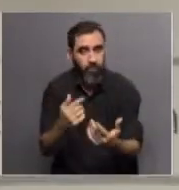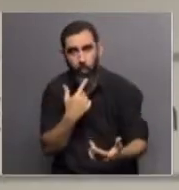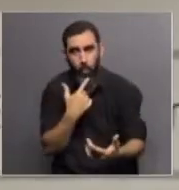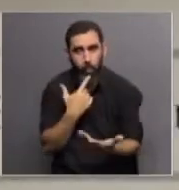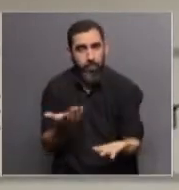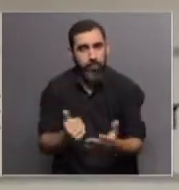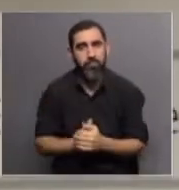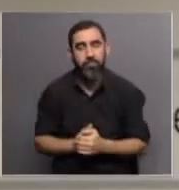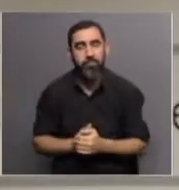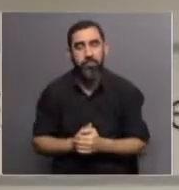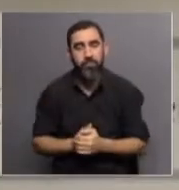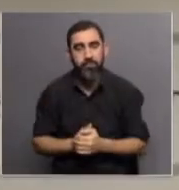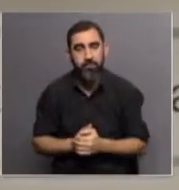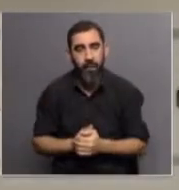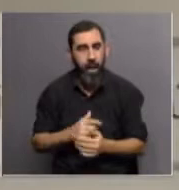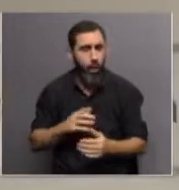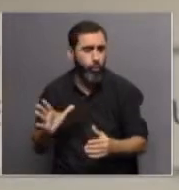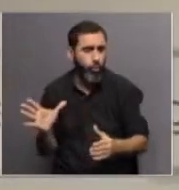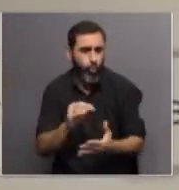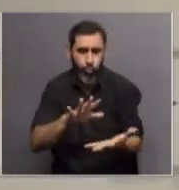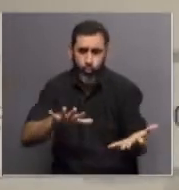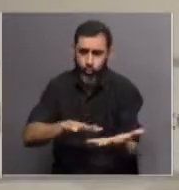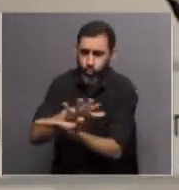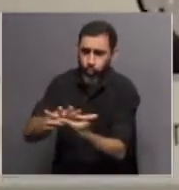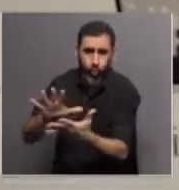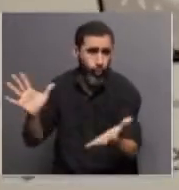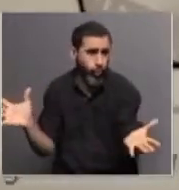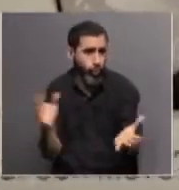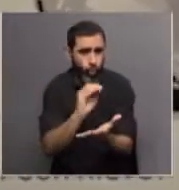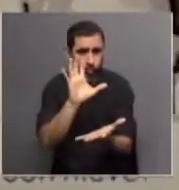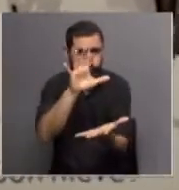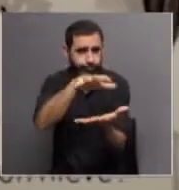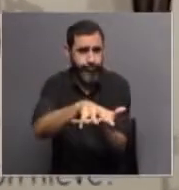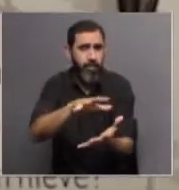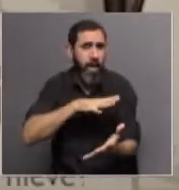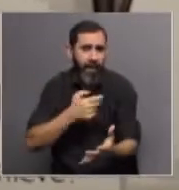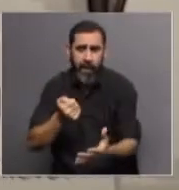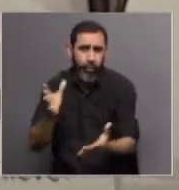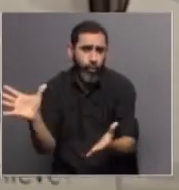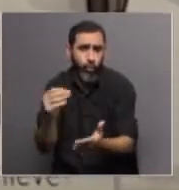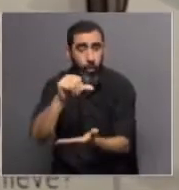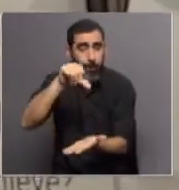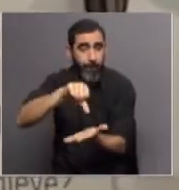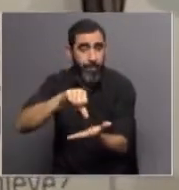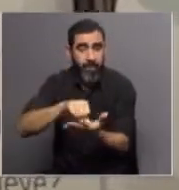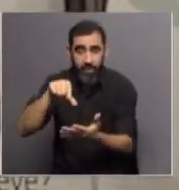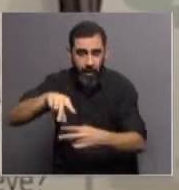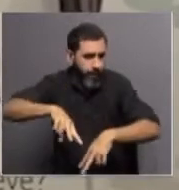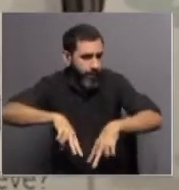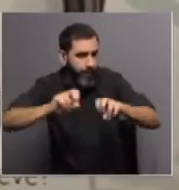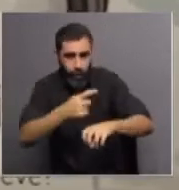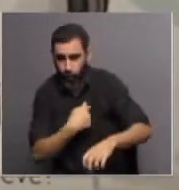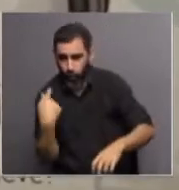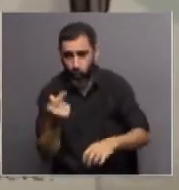intrigado. Están por todas partes, en todo el continente. Los hay de casi todos los países y vienen a estudiarnos a